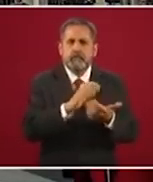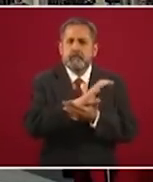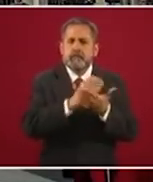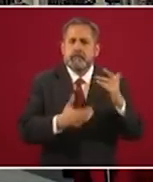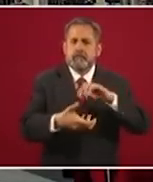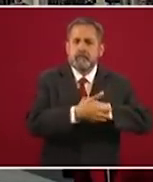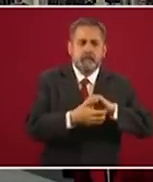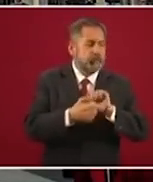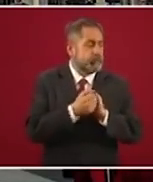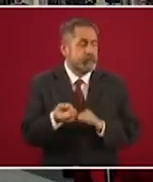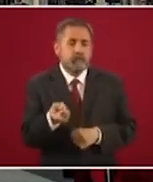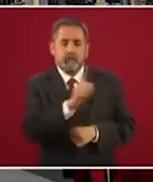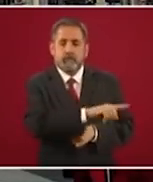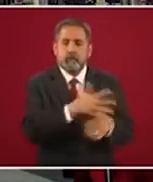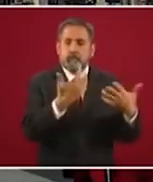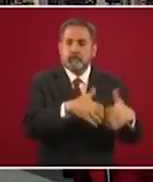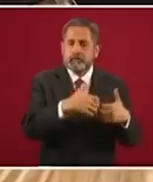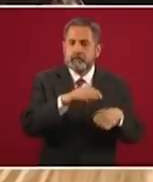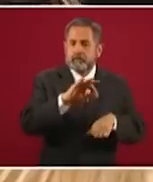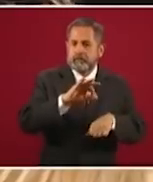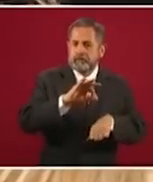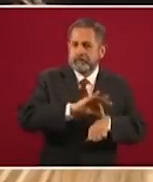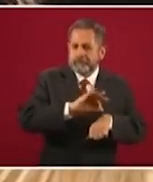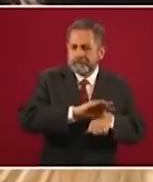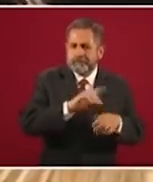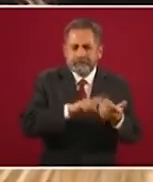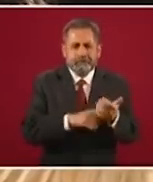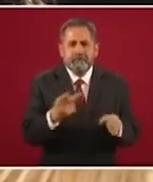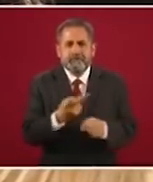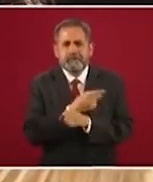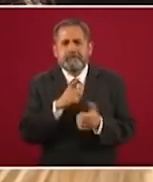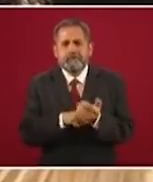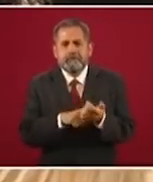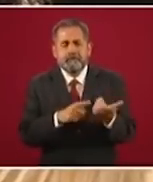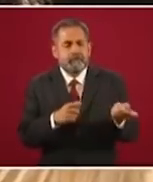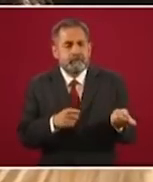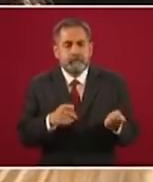las empresas, los contratos de subrogación de servicios? ¿Qué pasará con estos? Porque,